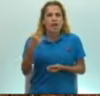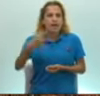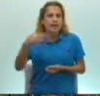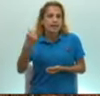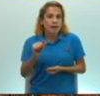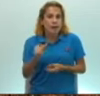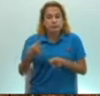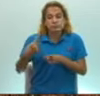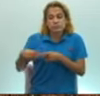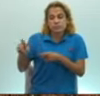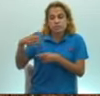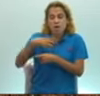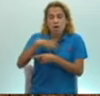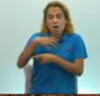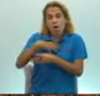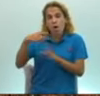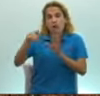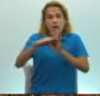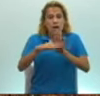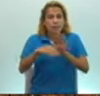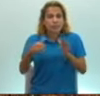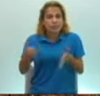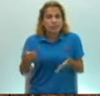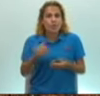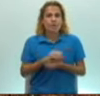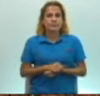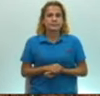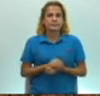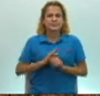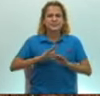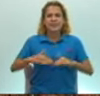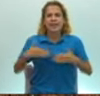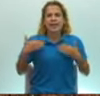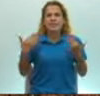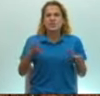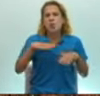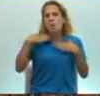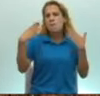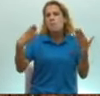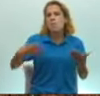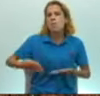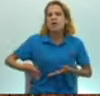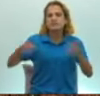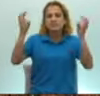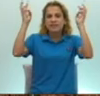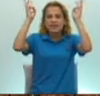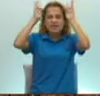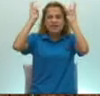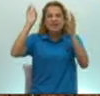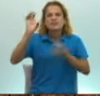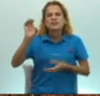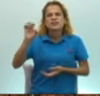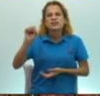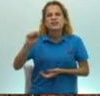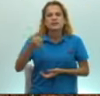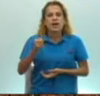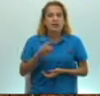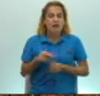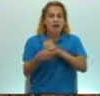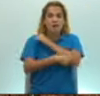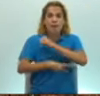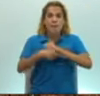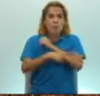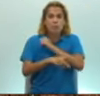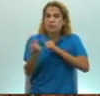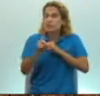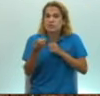le deja el saldo a la historia negativo, pero tiene estos otros elementos que también lo pueden ayudar. ¿Qué ocurrió después de la muerte de Julio César?